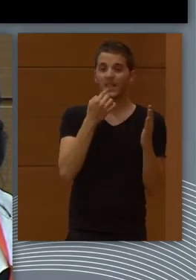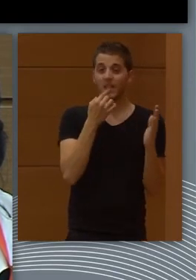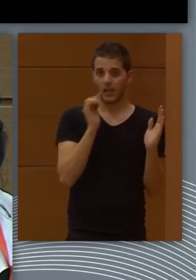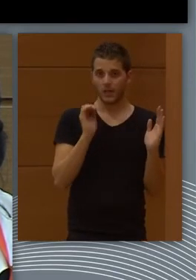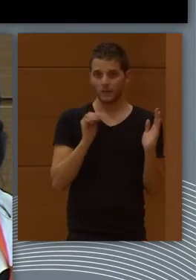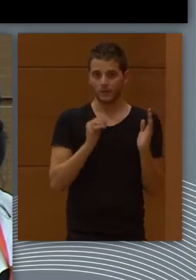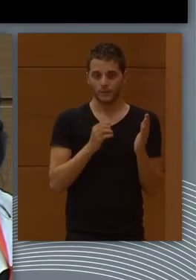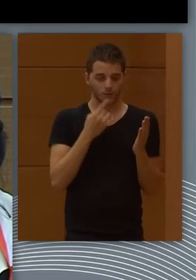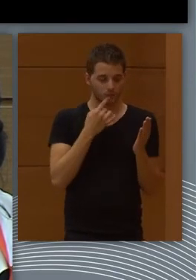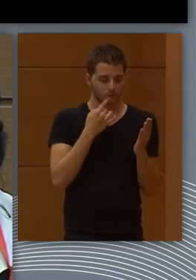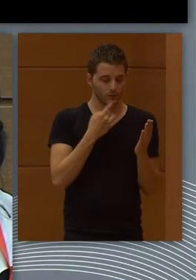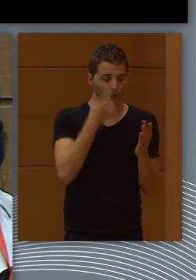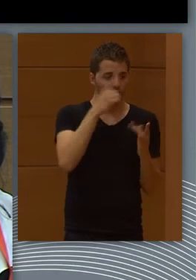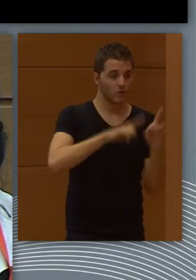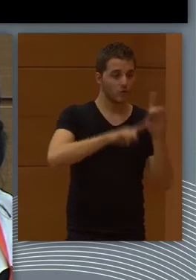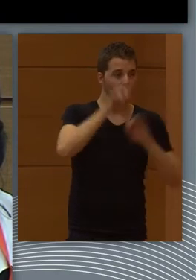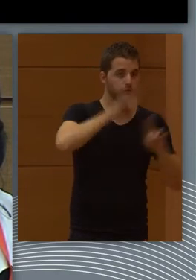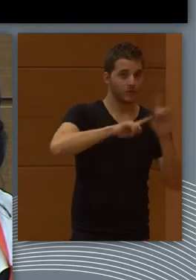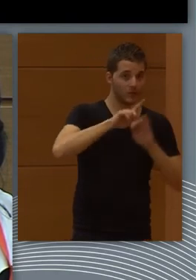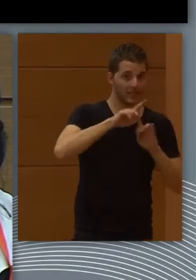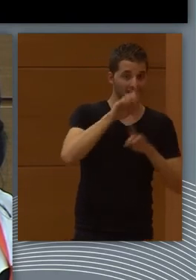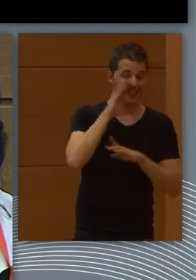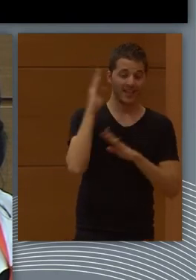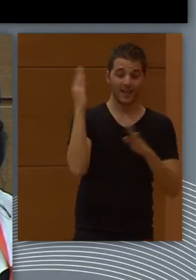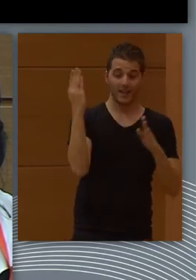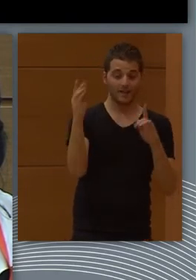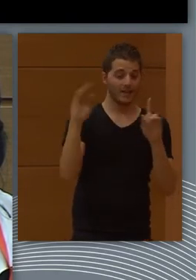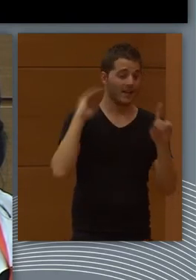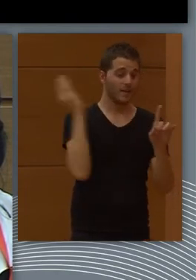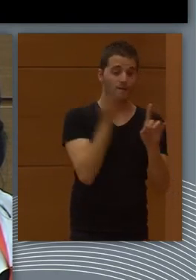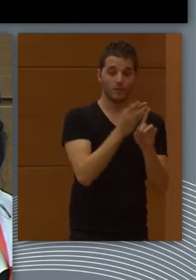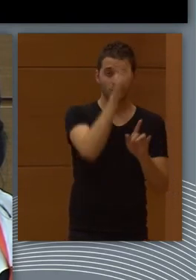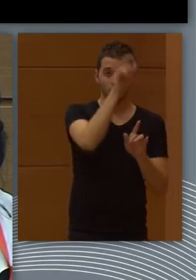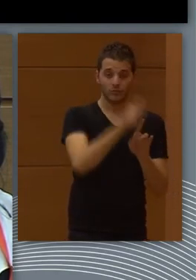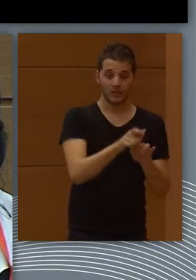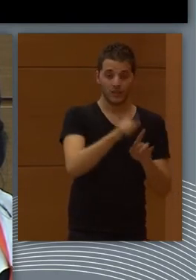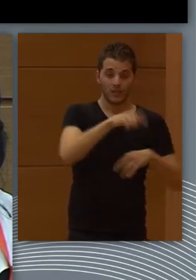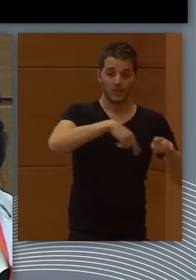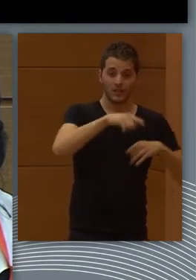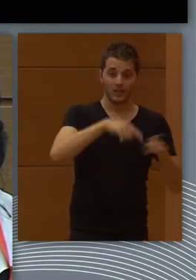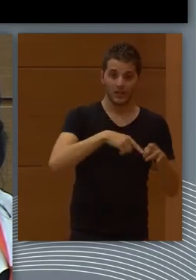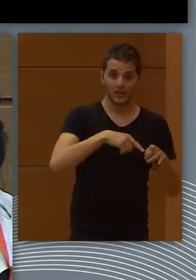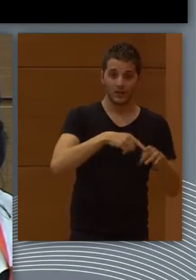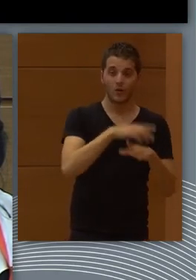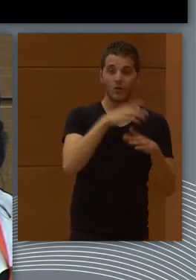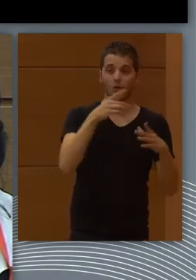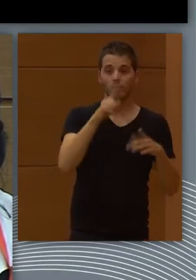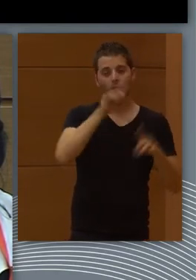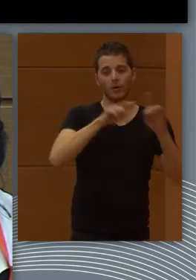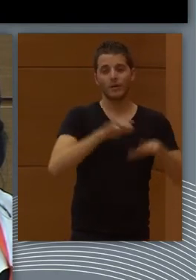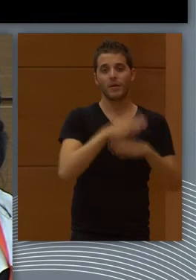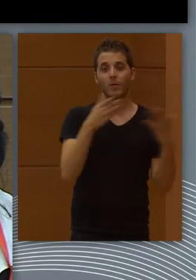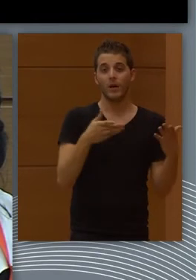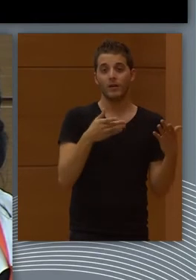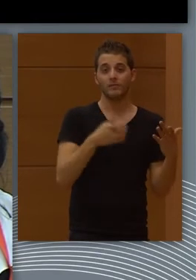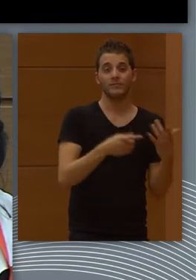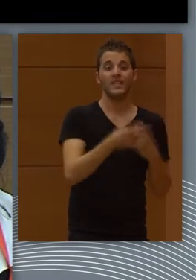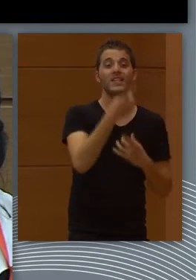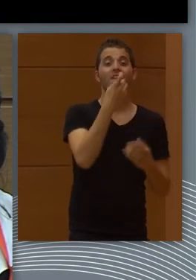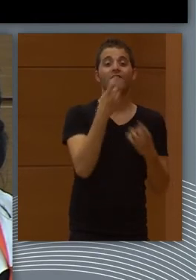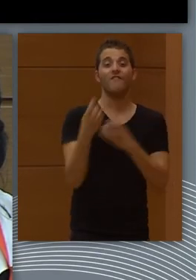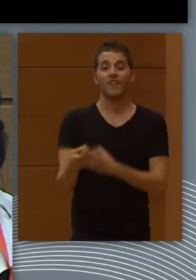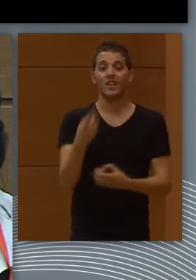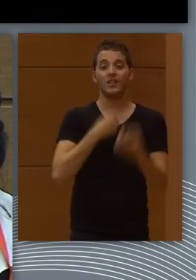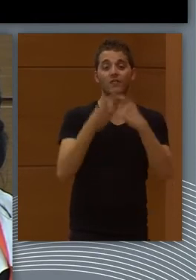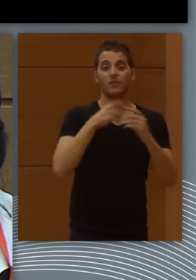Dice, una de las dificultades que afronta el transporte intermodal para viajeros es la falta de información al usuario. De